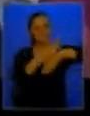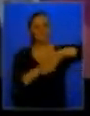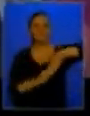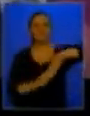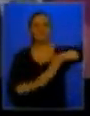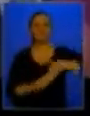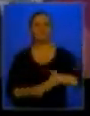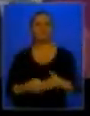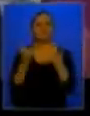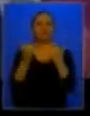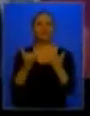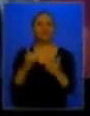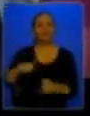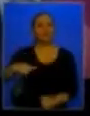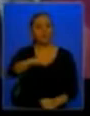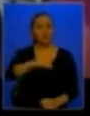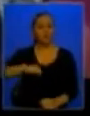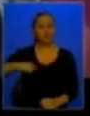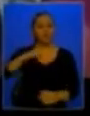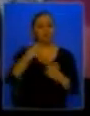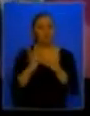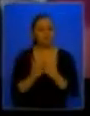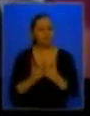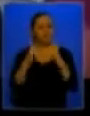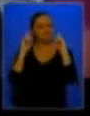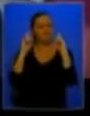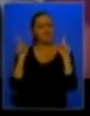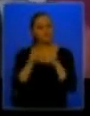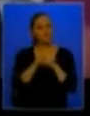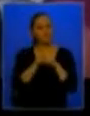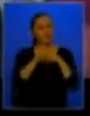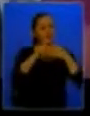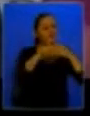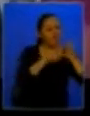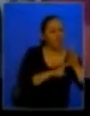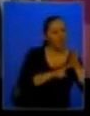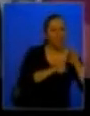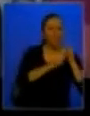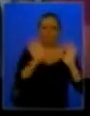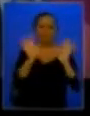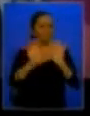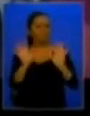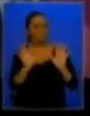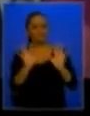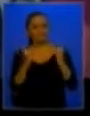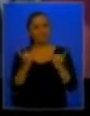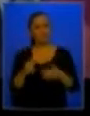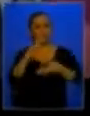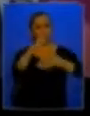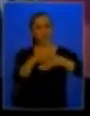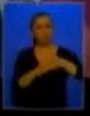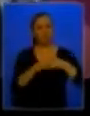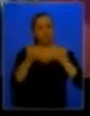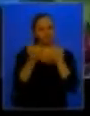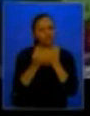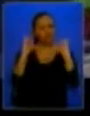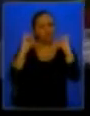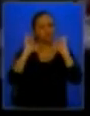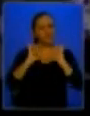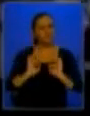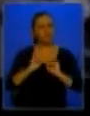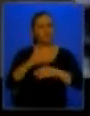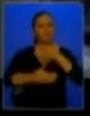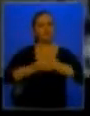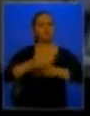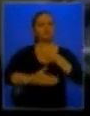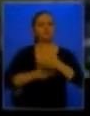tenemos democracias liberadoras que va a liberar a todo el pueblo latinoamericano. Y es un proceso que hay que continuar. Y fue